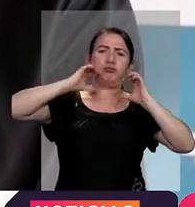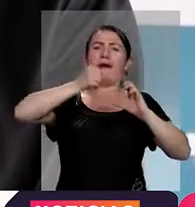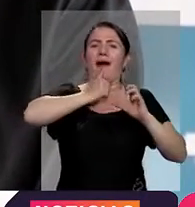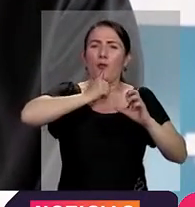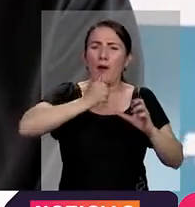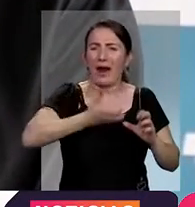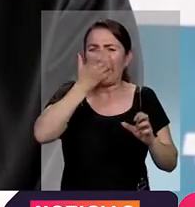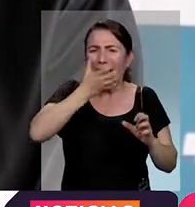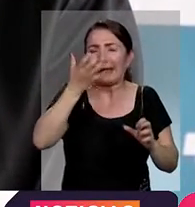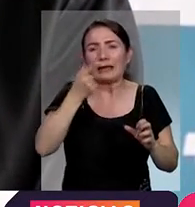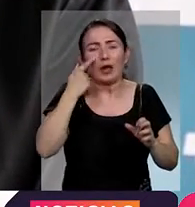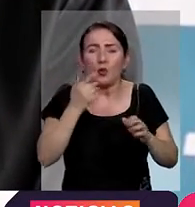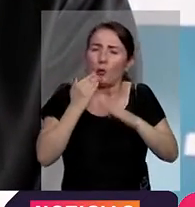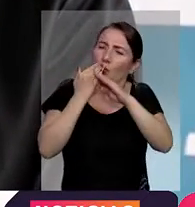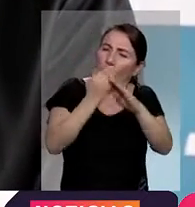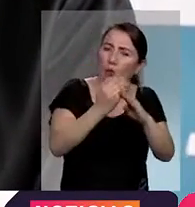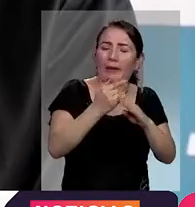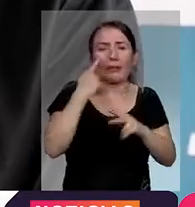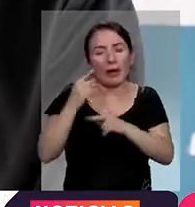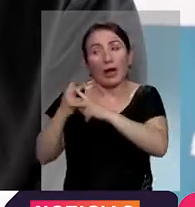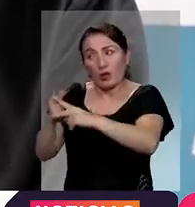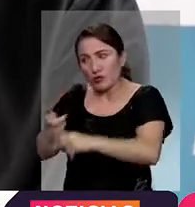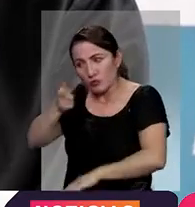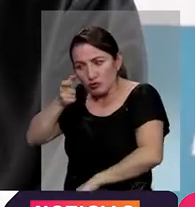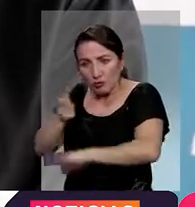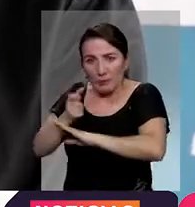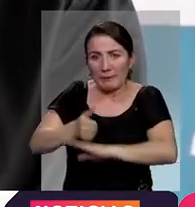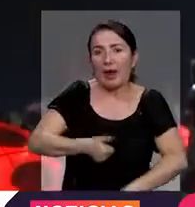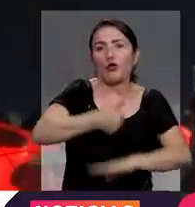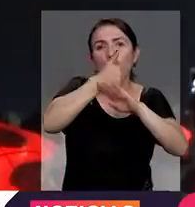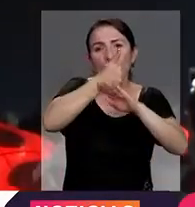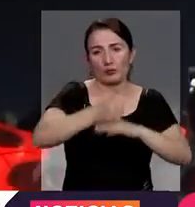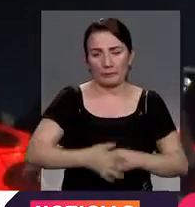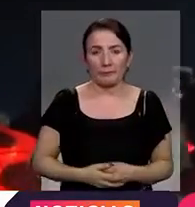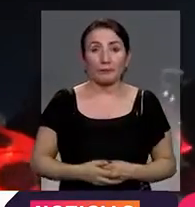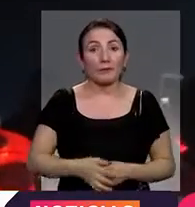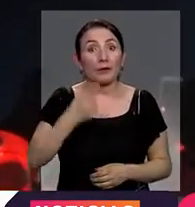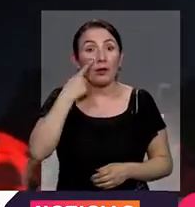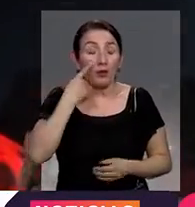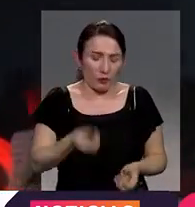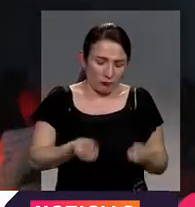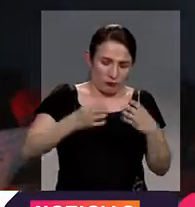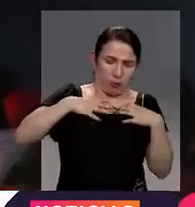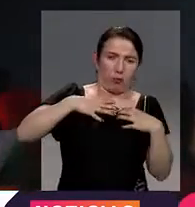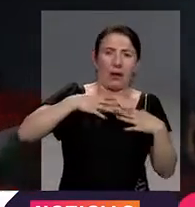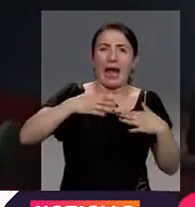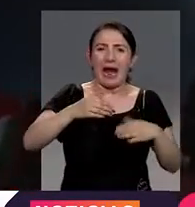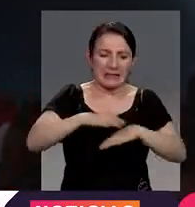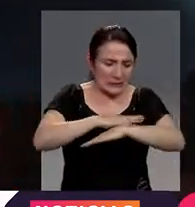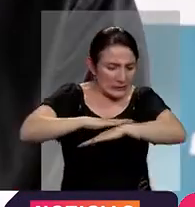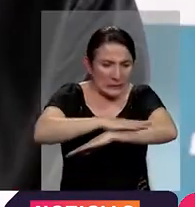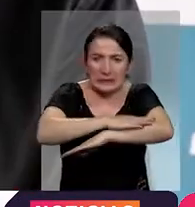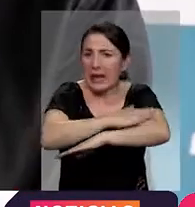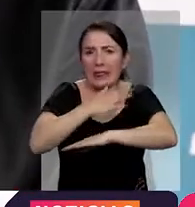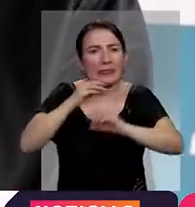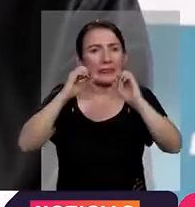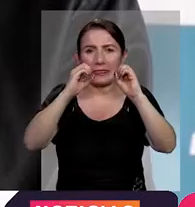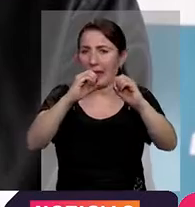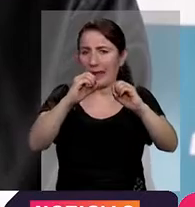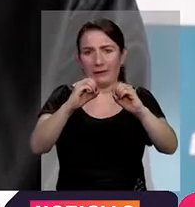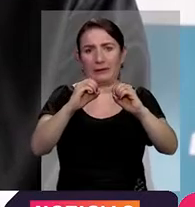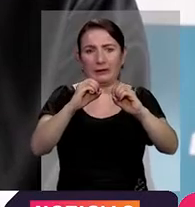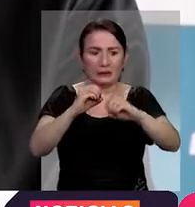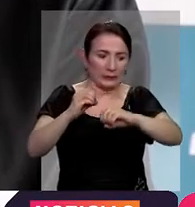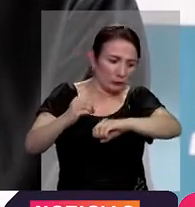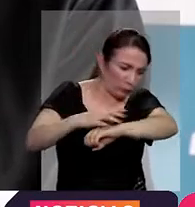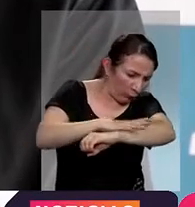alguna cosa se va a fabricar, sea bajo la supervisión de adultos mayores. Si llega a quemarse, no aplique nada en la herida. No